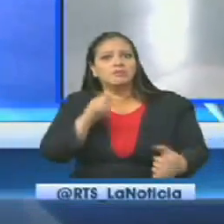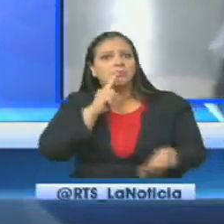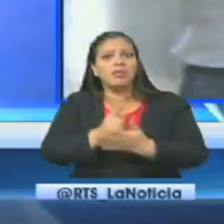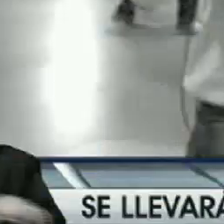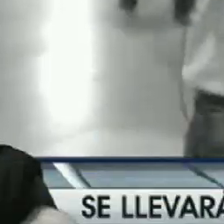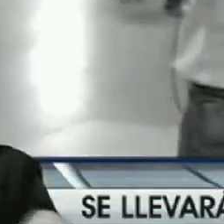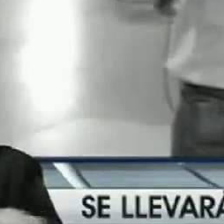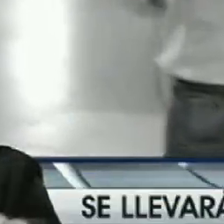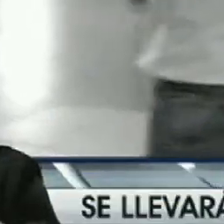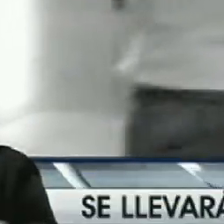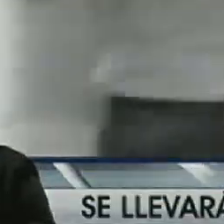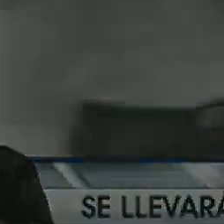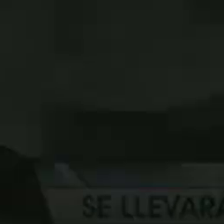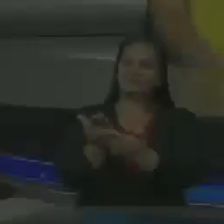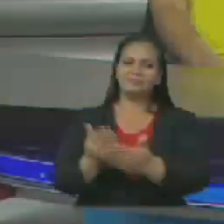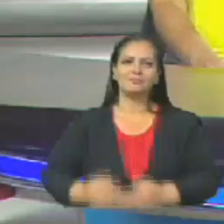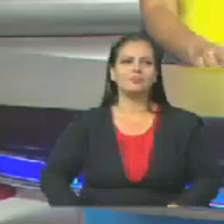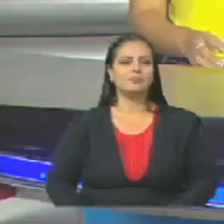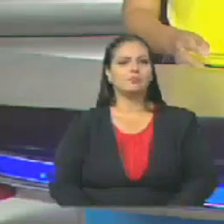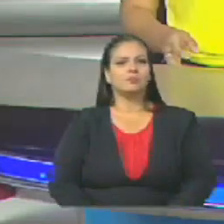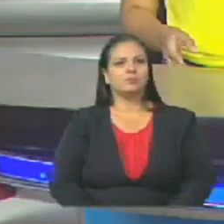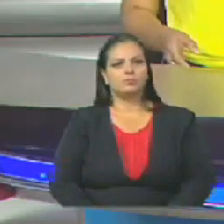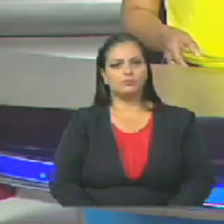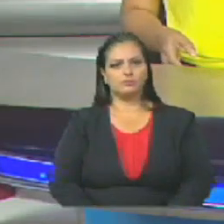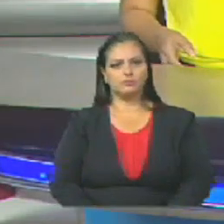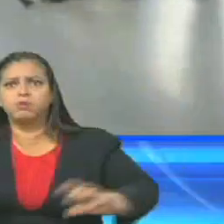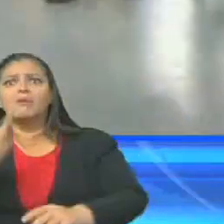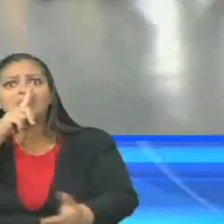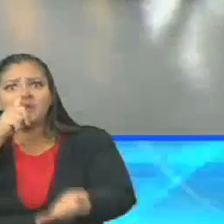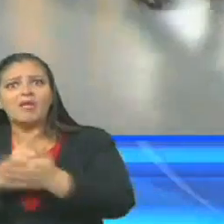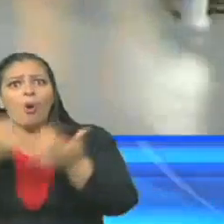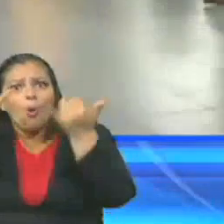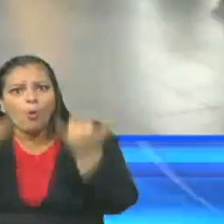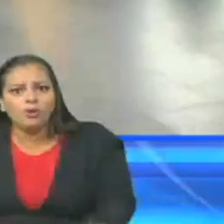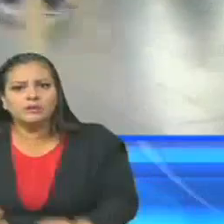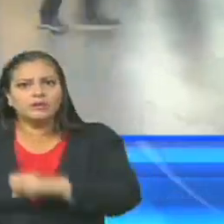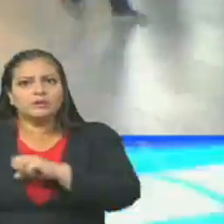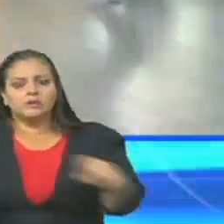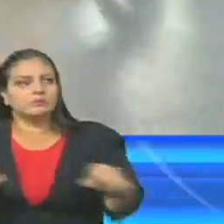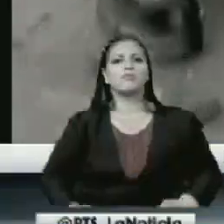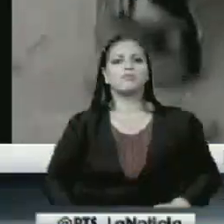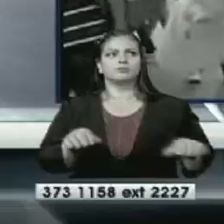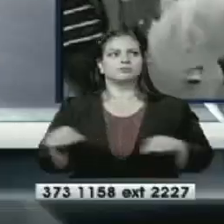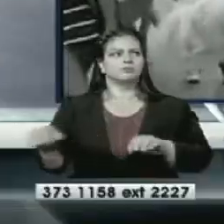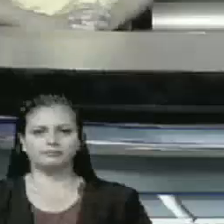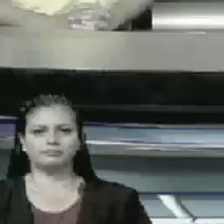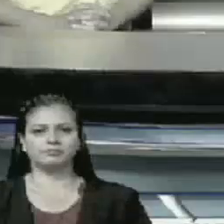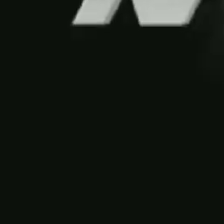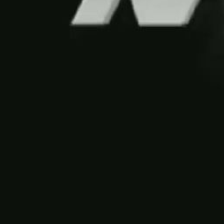en la ciudad. Somos La Noticia, su informativo en Ecuador.